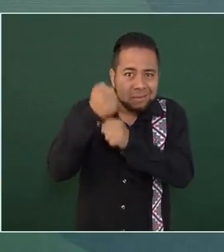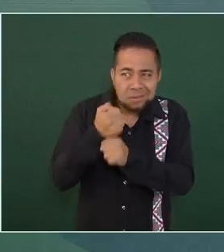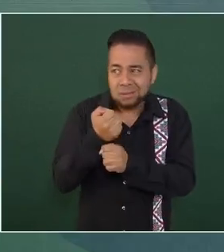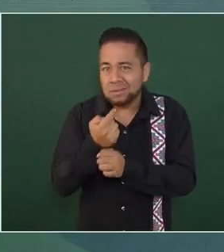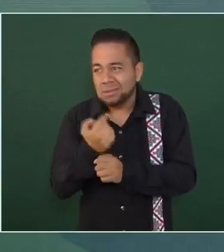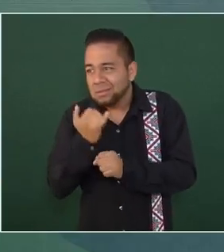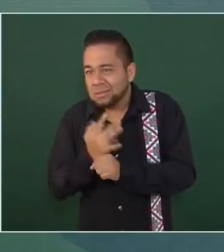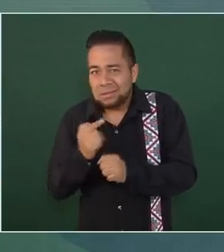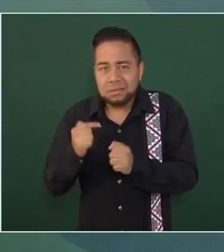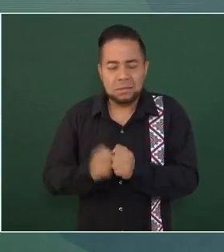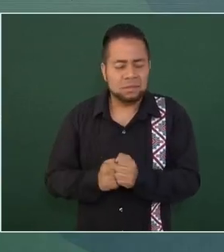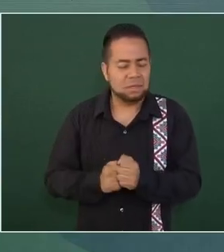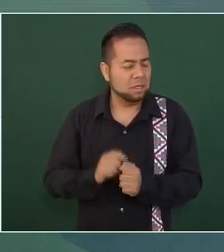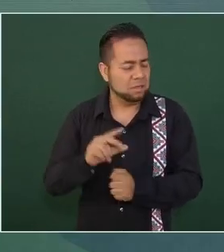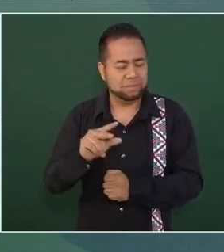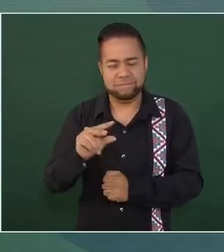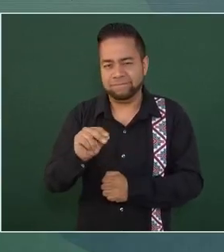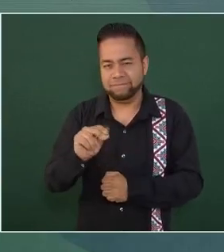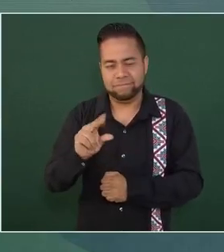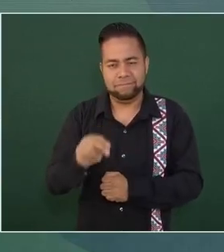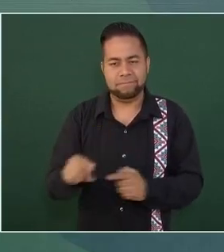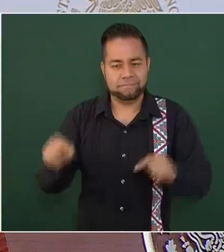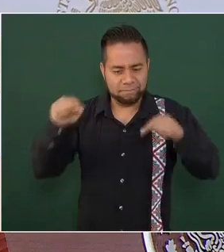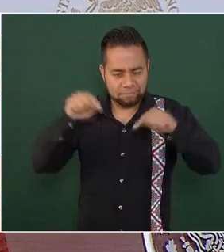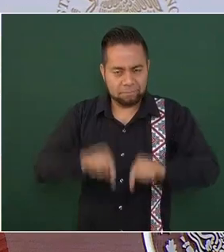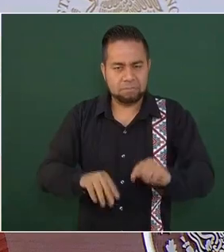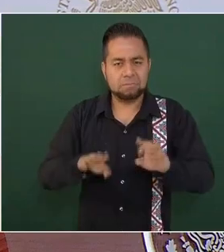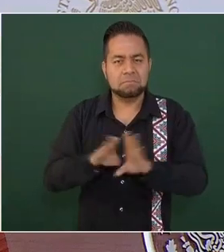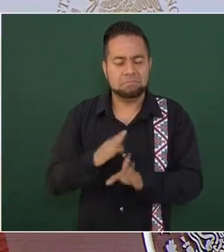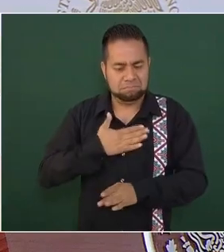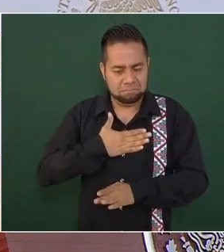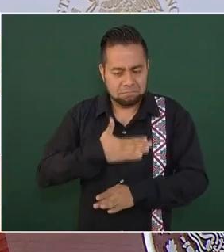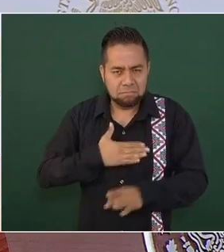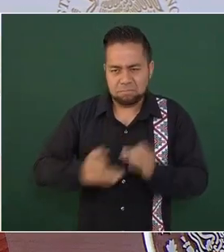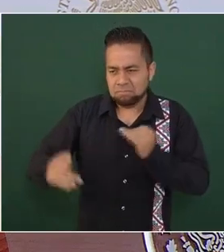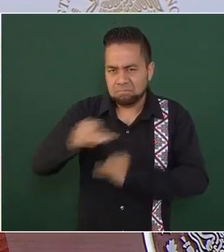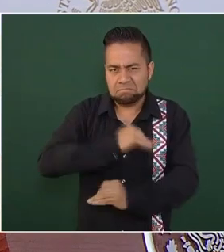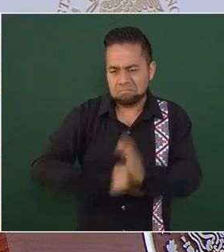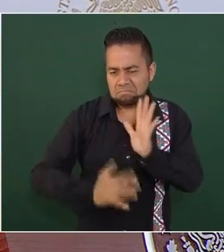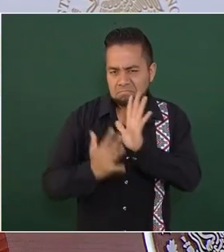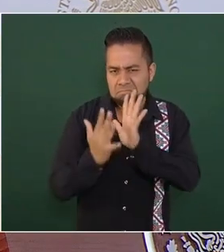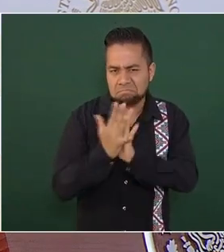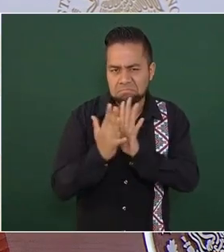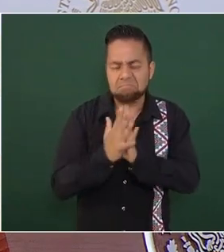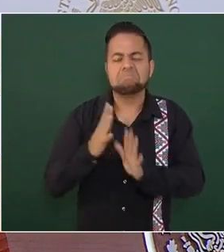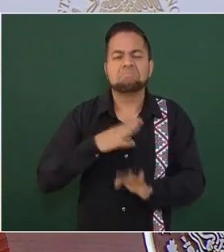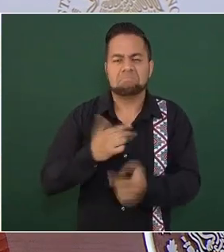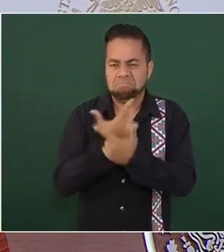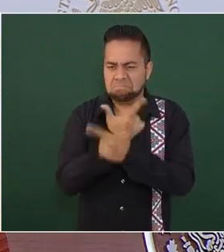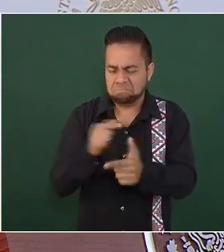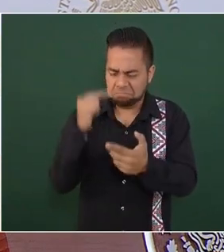no esto es una democracia hay libertades